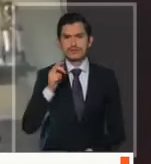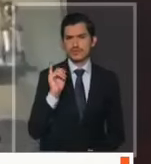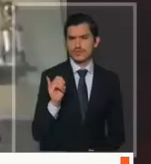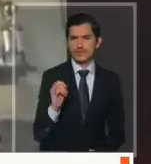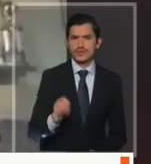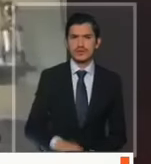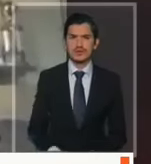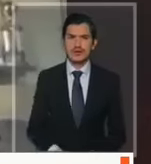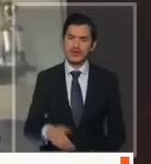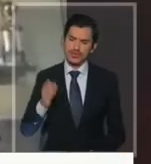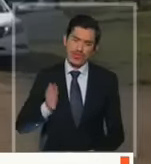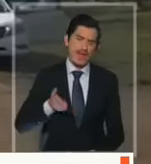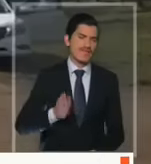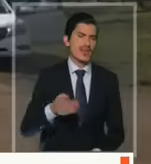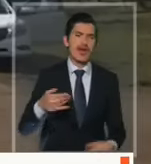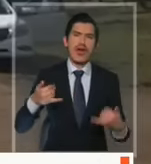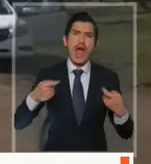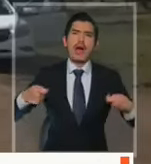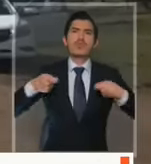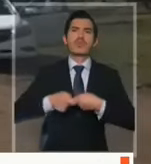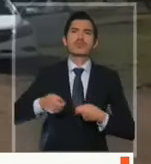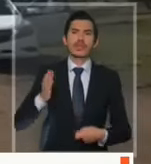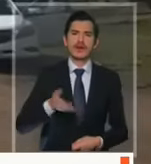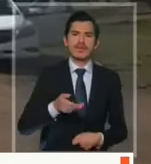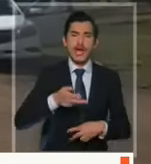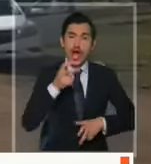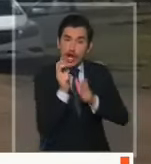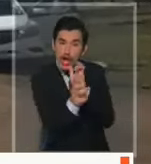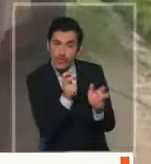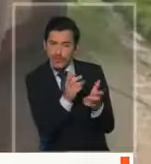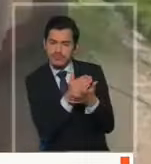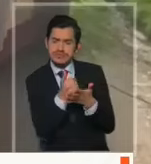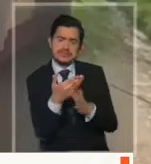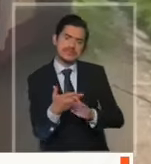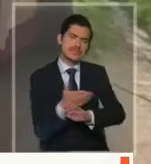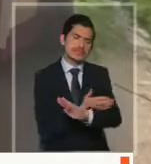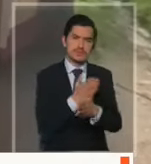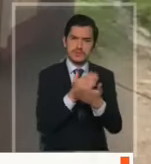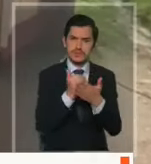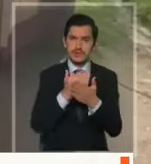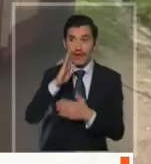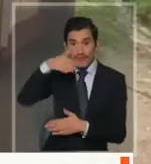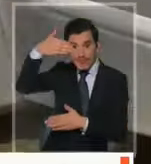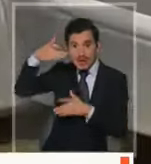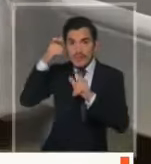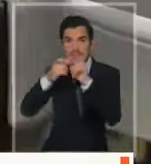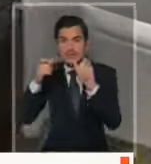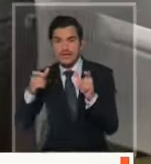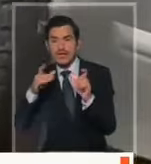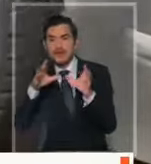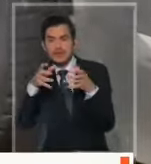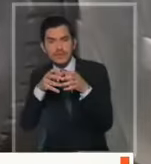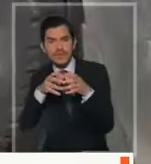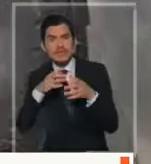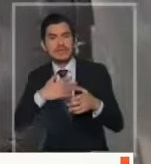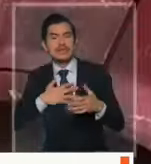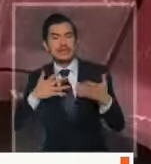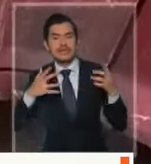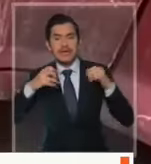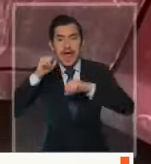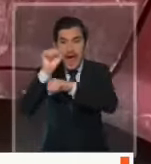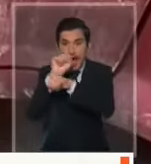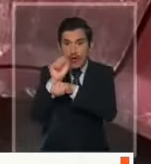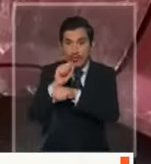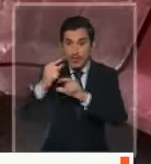Sí, siguen jugando igual. Un robo muy bien planificado. En las afueras hubo integrantes de la banda que reventaron los neumáticos de